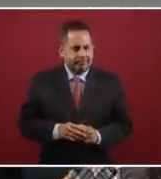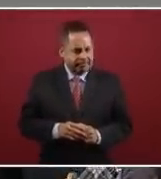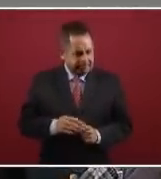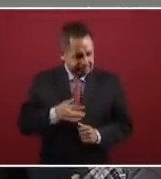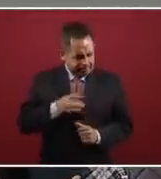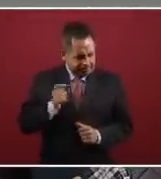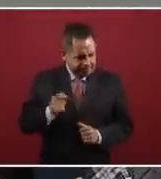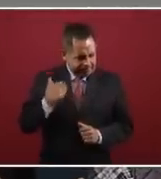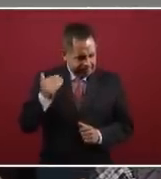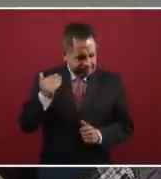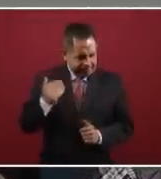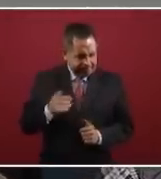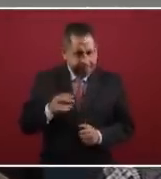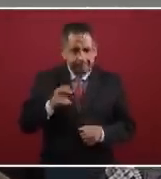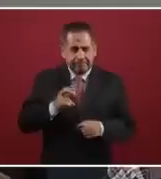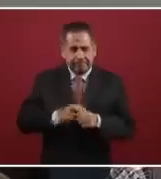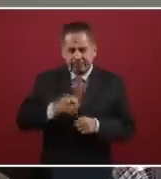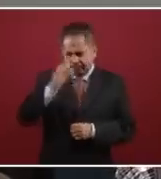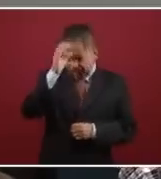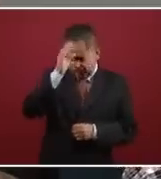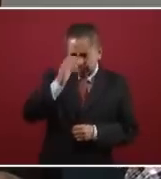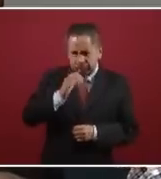estuvimos en Coahuila,